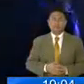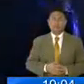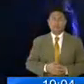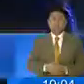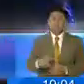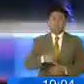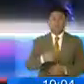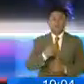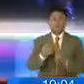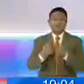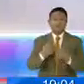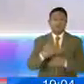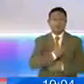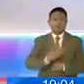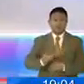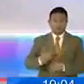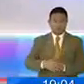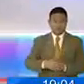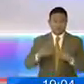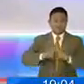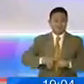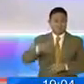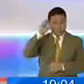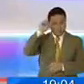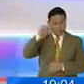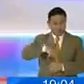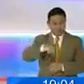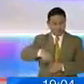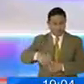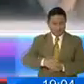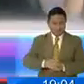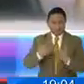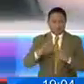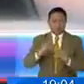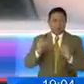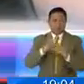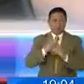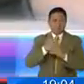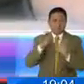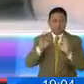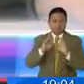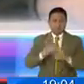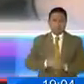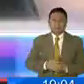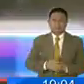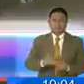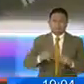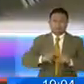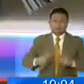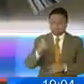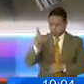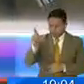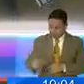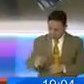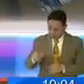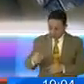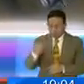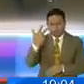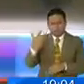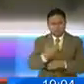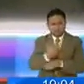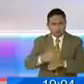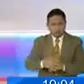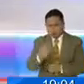vivo del diálogo presidencial son varias las reacciones que se generaron a través de las redes sociales, pero hubo un tuitero que durante las 3 horas